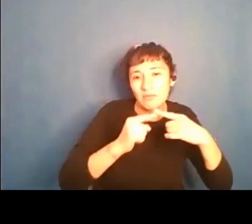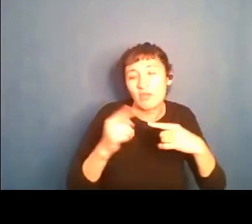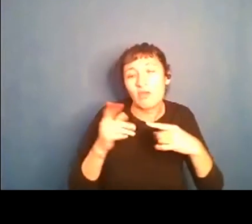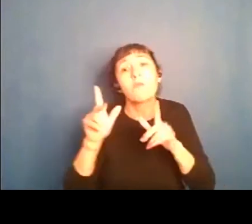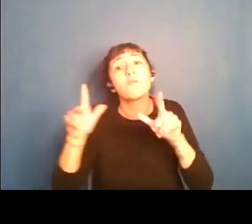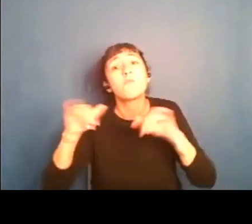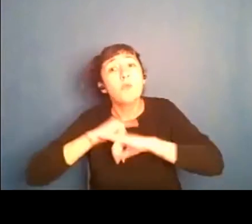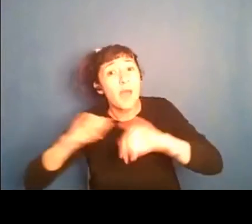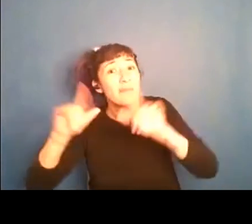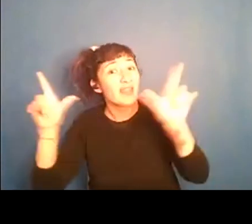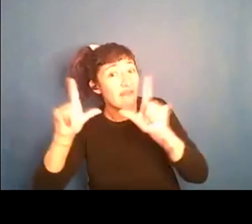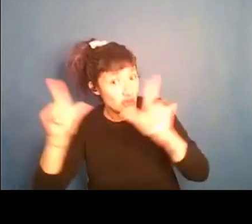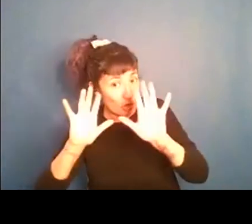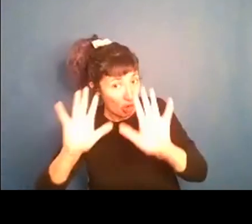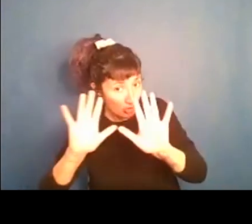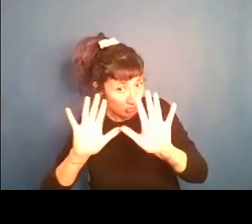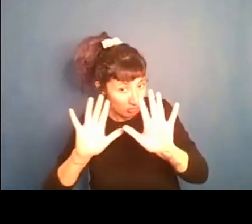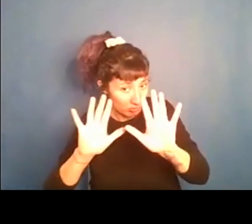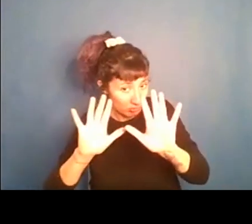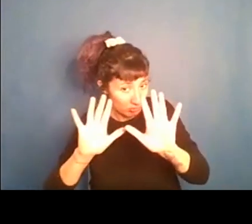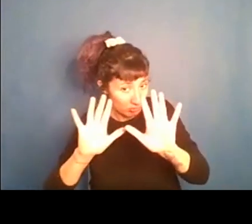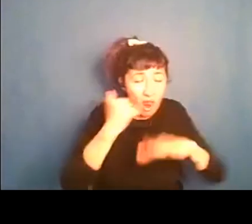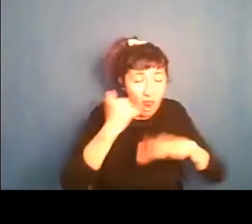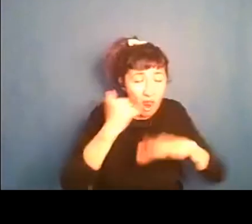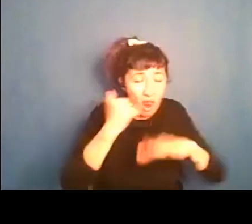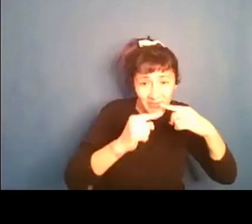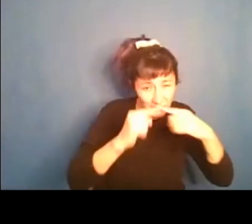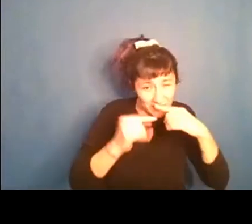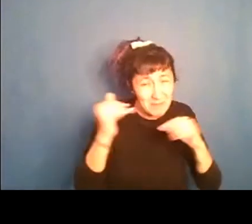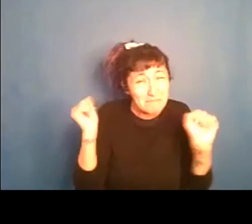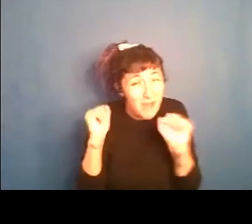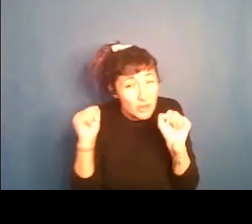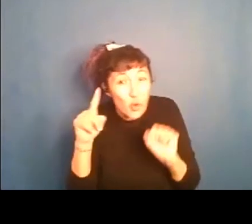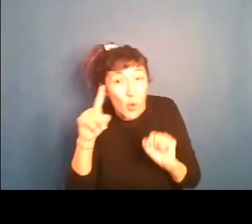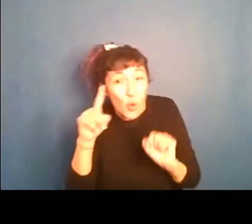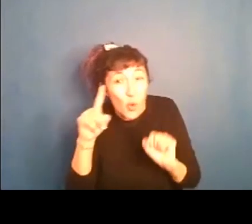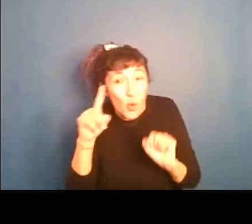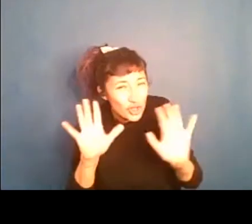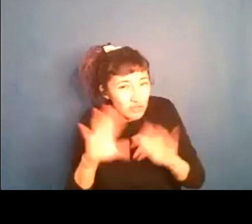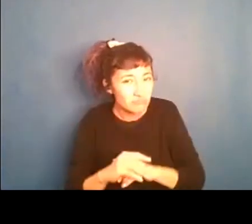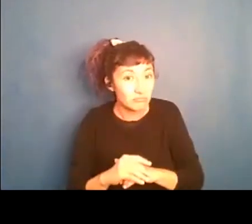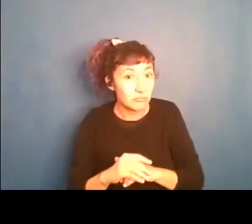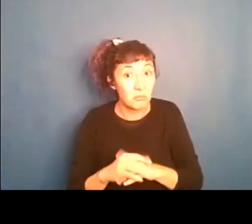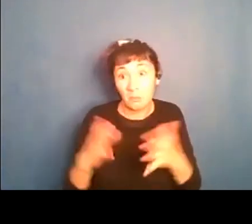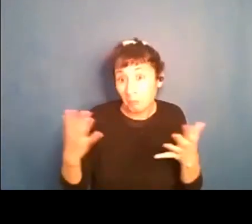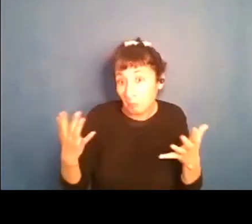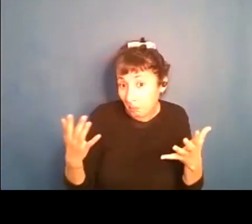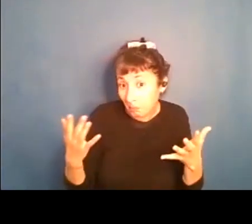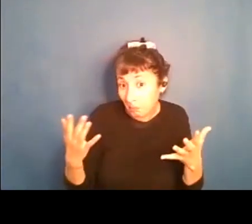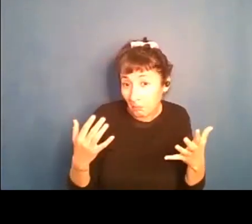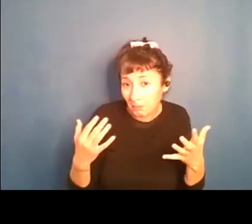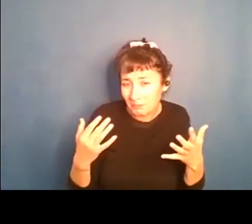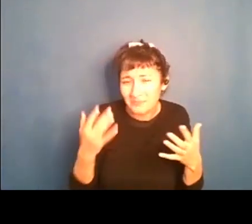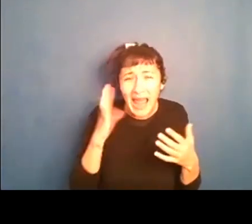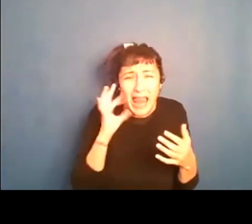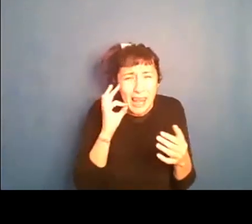nivel nacional estoy hablando, con intérprete de lengua de señas. Para ese entonces, te estoy hablando de sencillo, concreto,